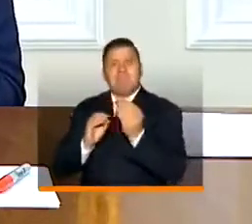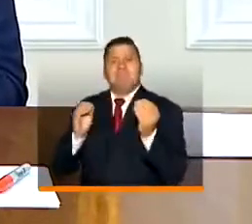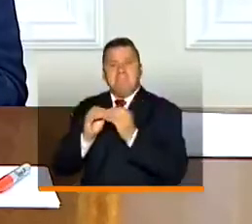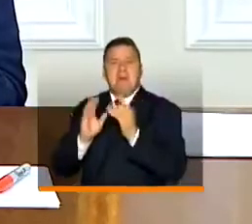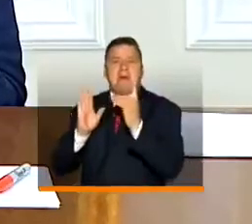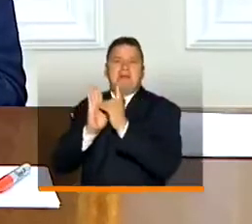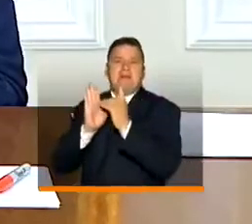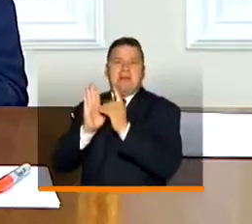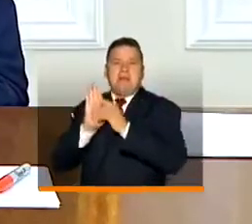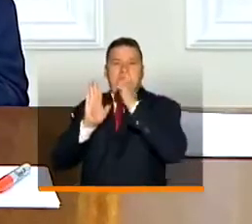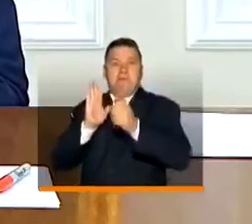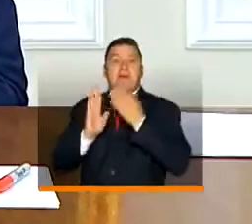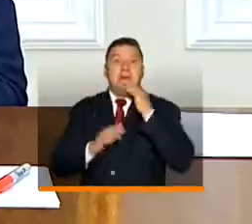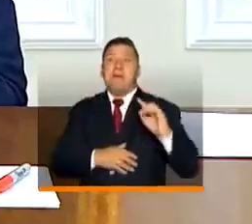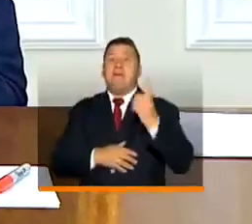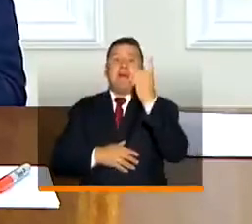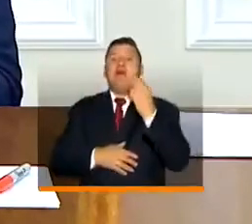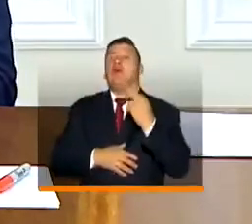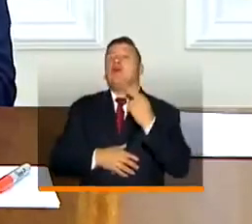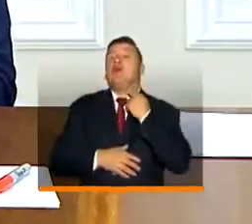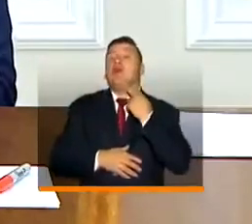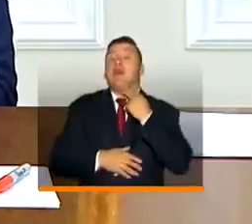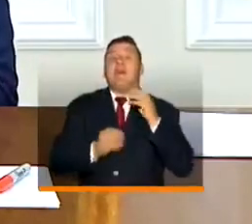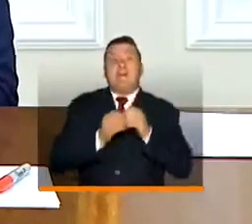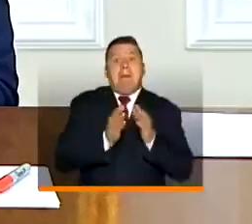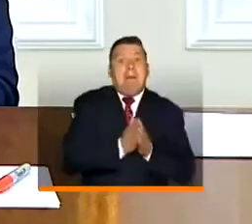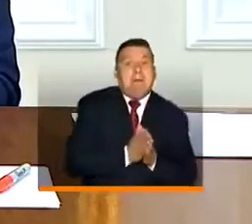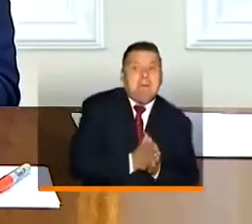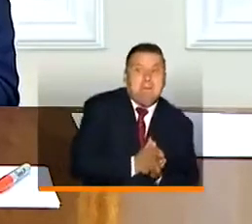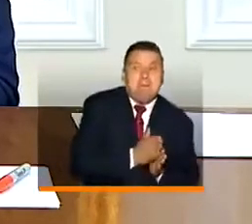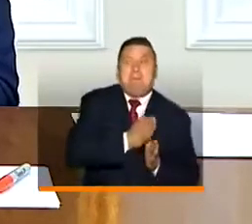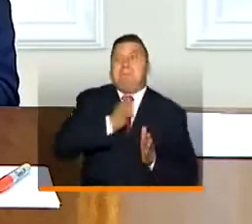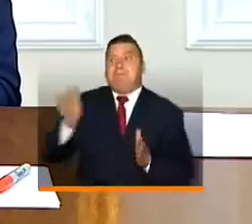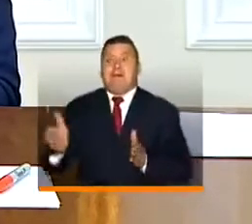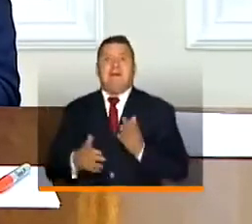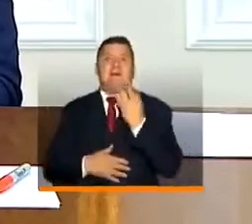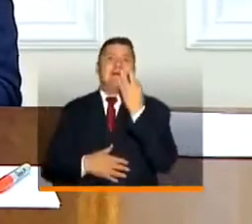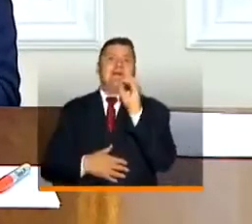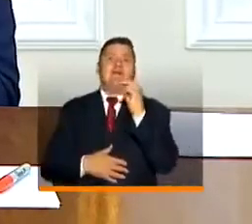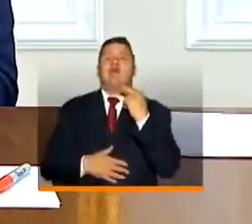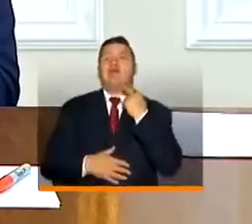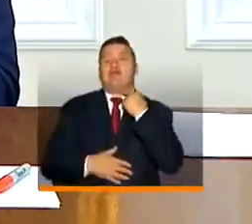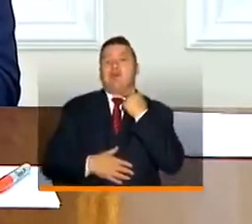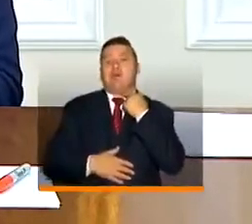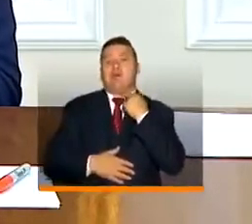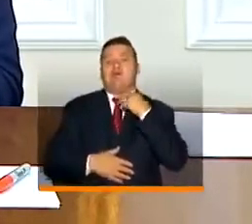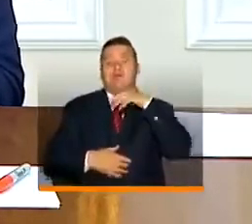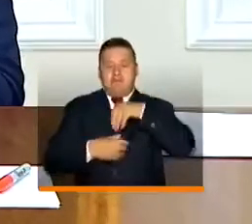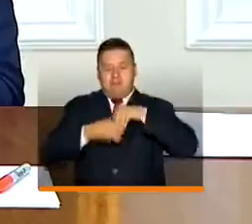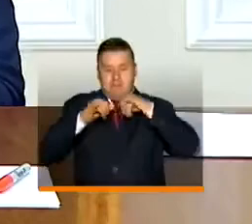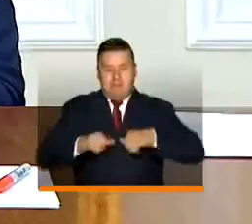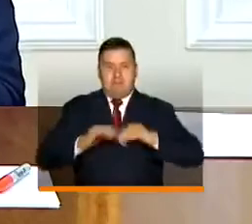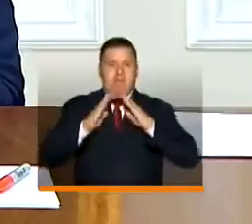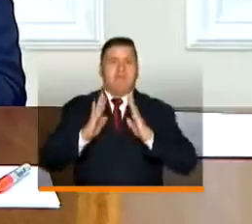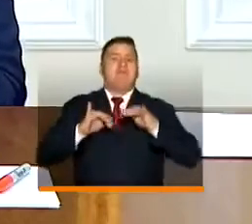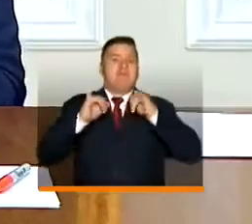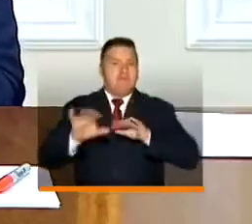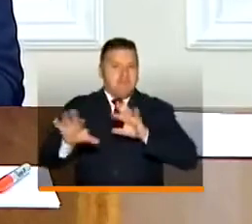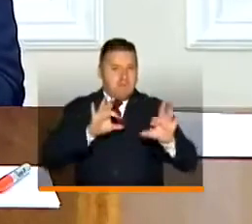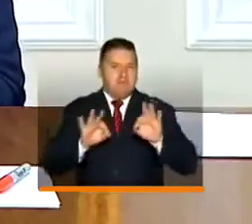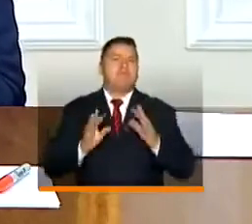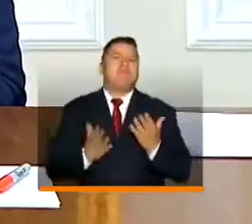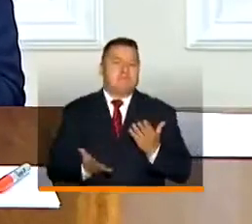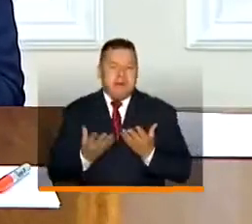decreto a partir del 1 de noviembre, extendiendo hasta el 30 de noviembre el aislamiento selectivo